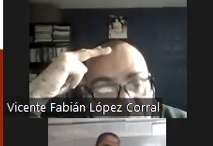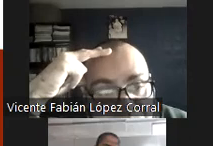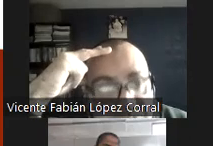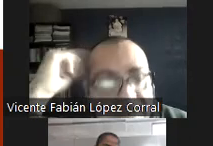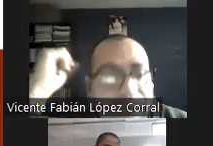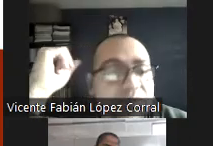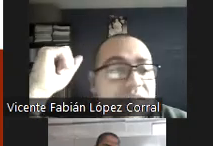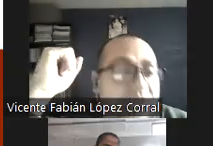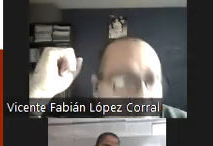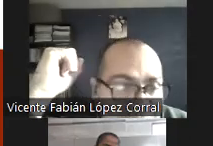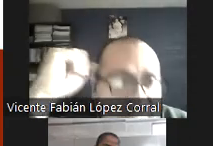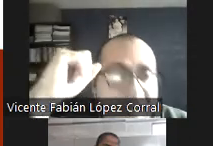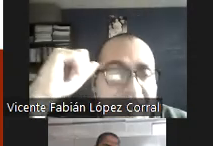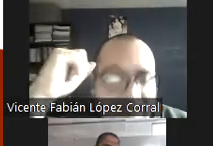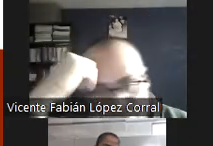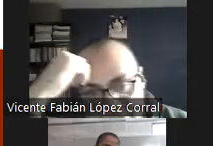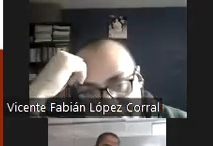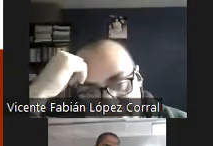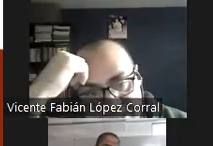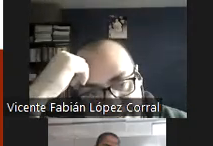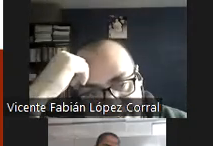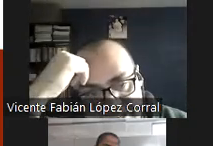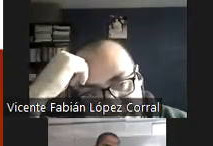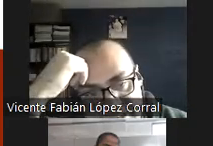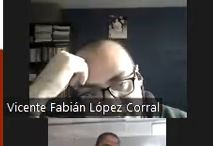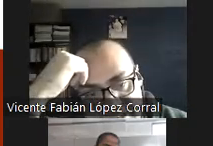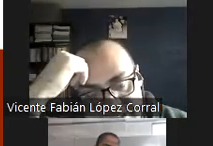un sismo de 12 grados